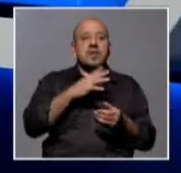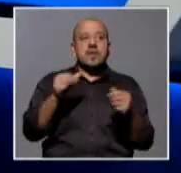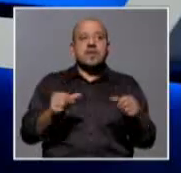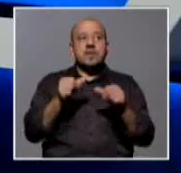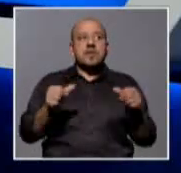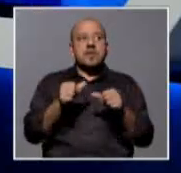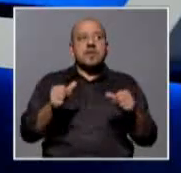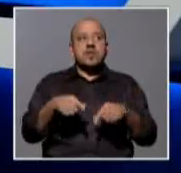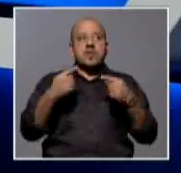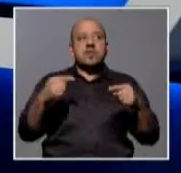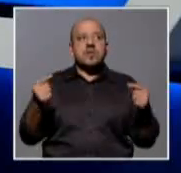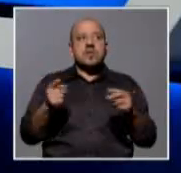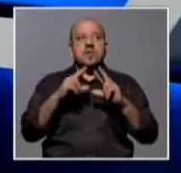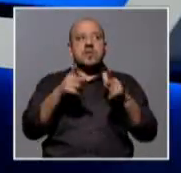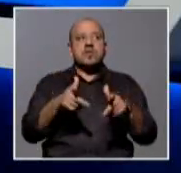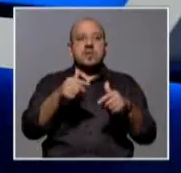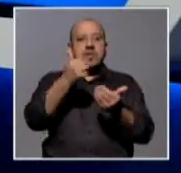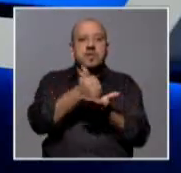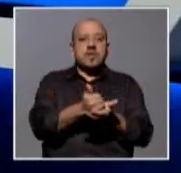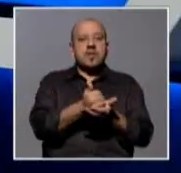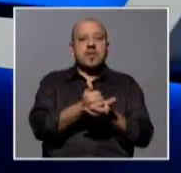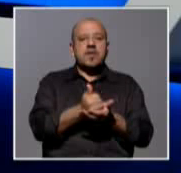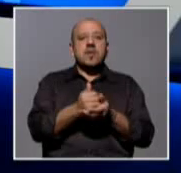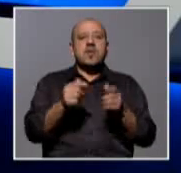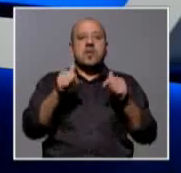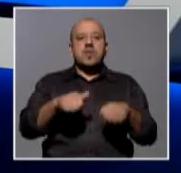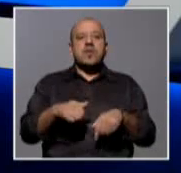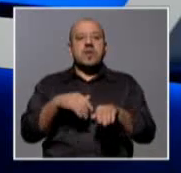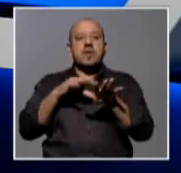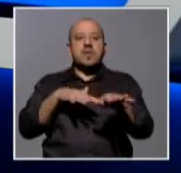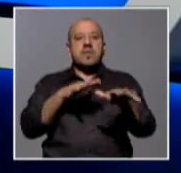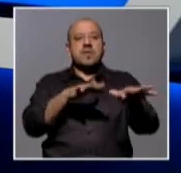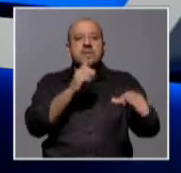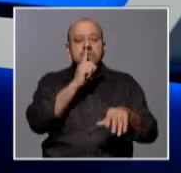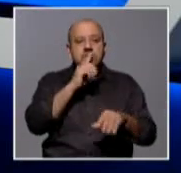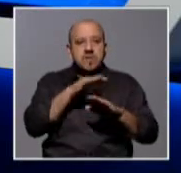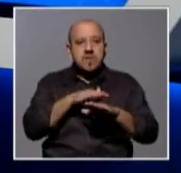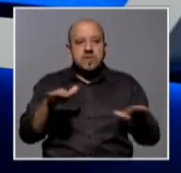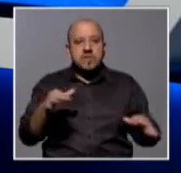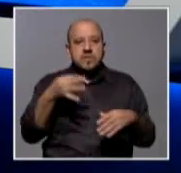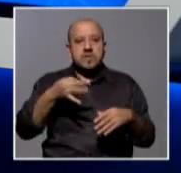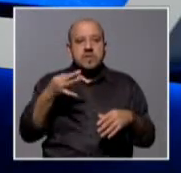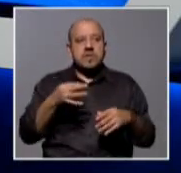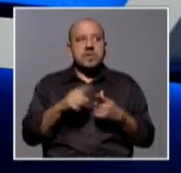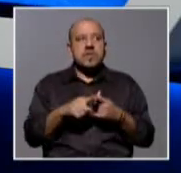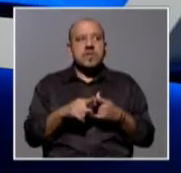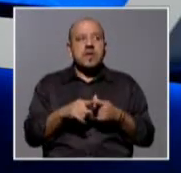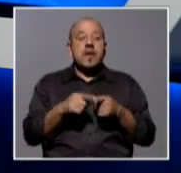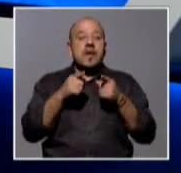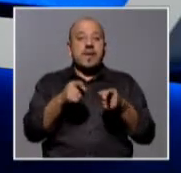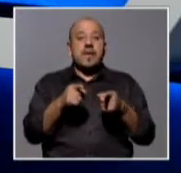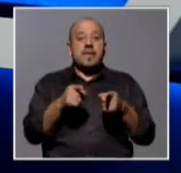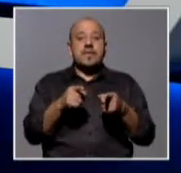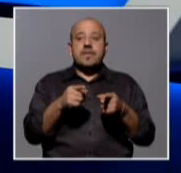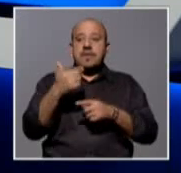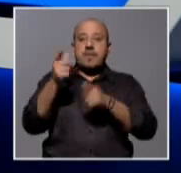para poder justamente decir presente en esta marcha del silencio especial de este año. Y es el caso de